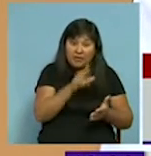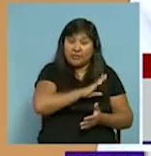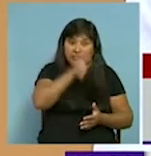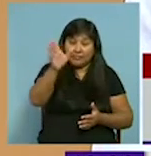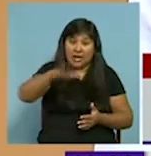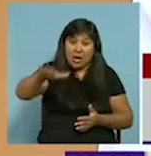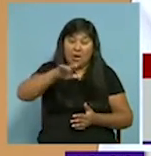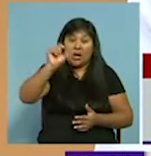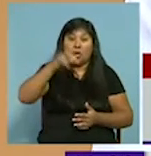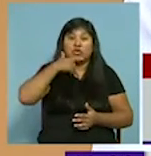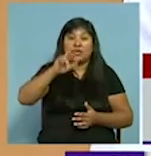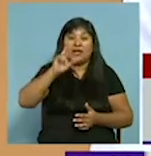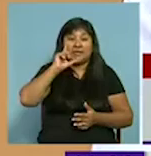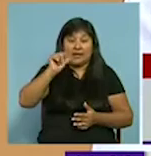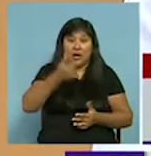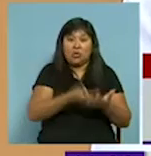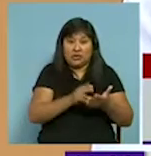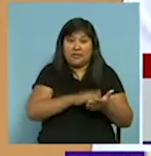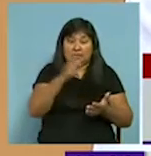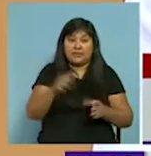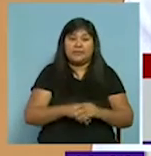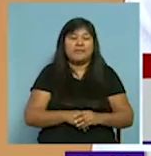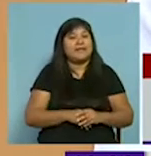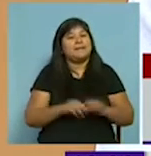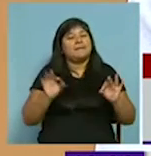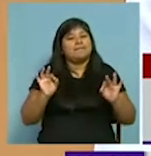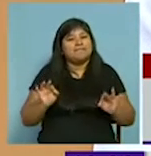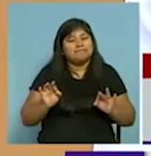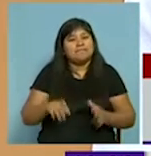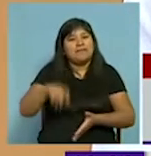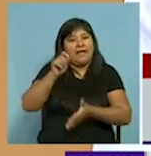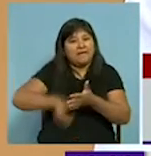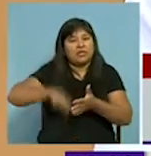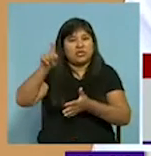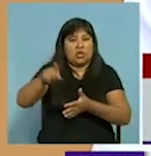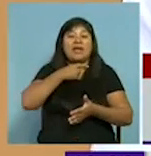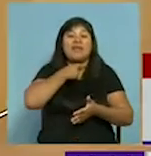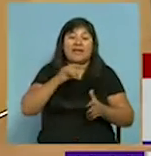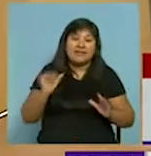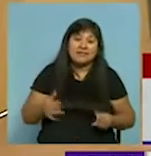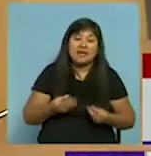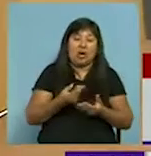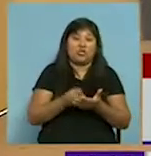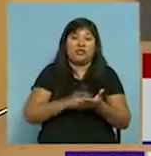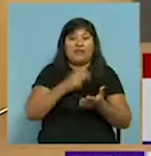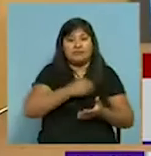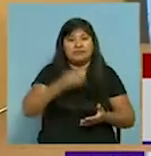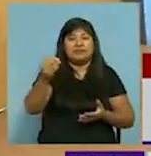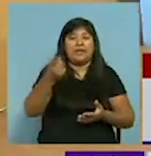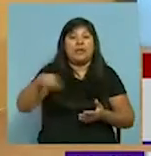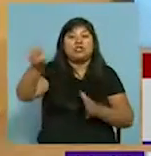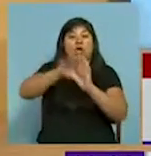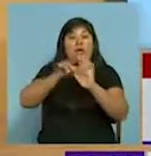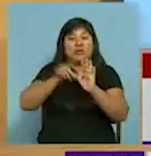se terminó el contrato existió la posibilidad de renovar solicitaron los